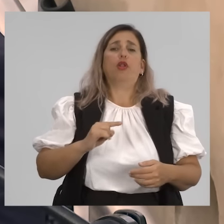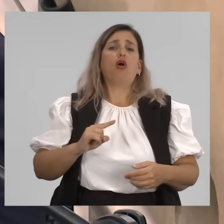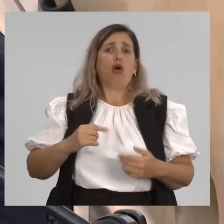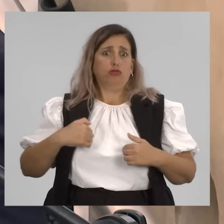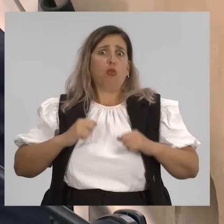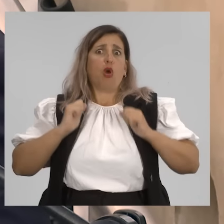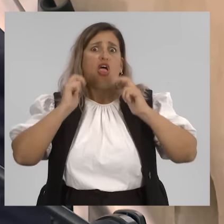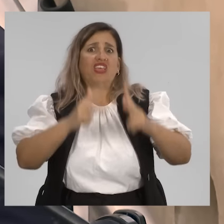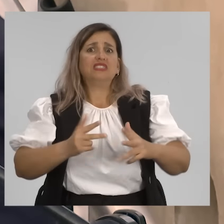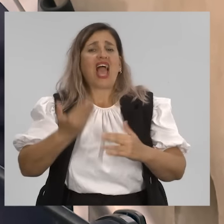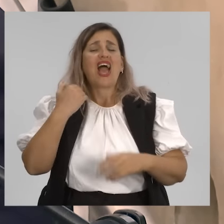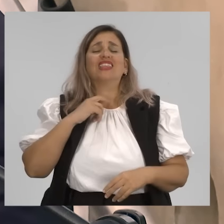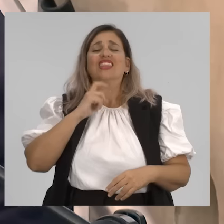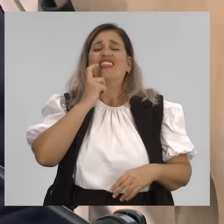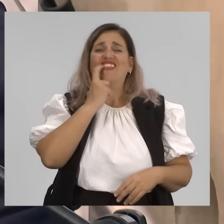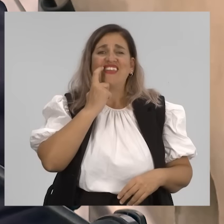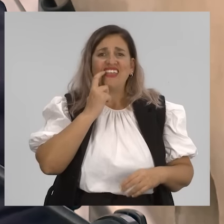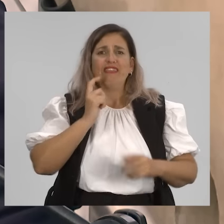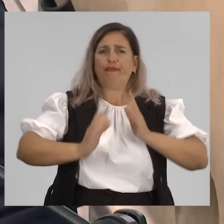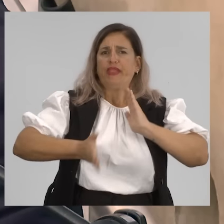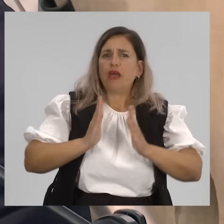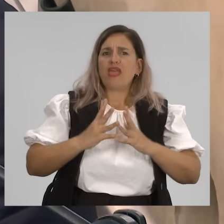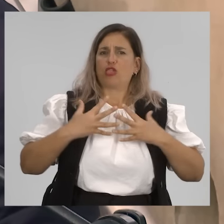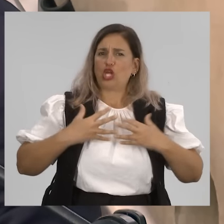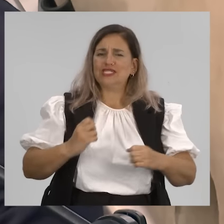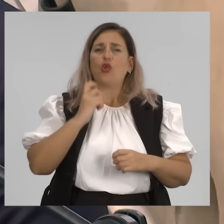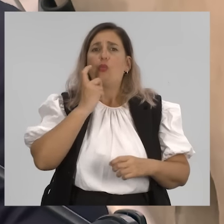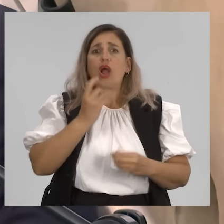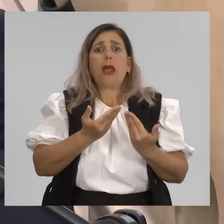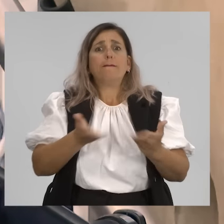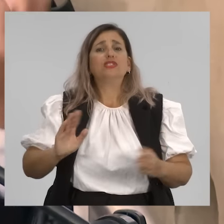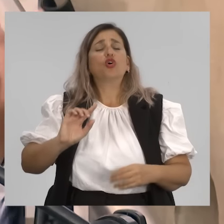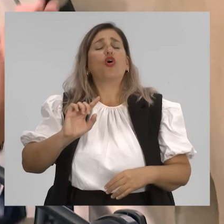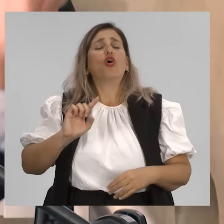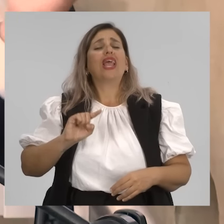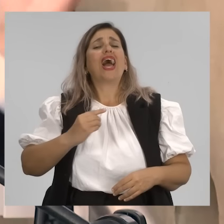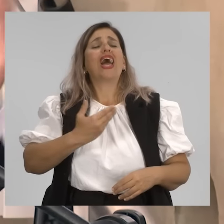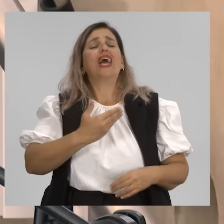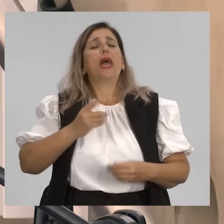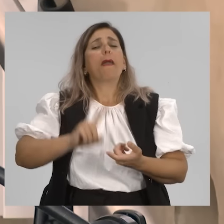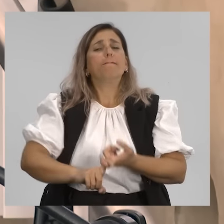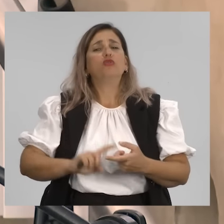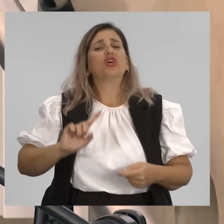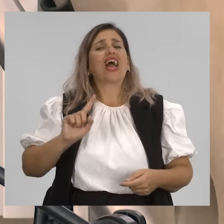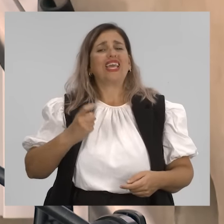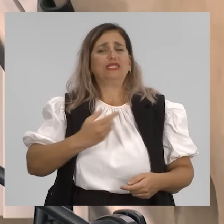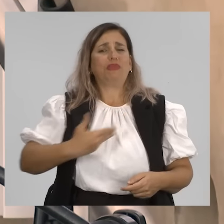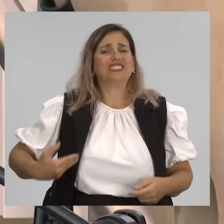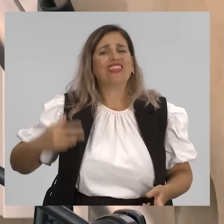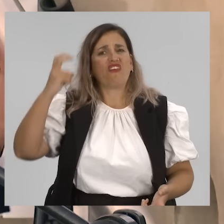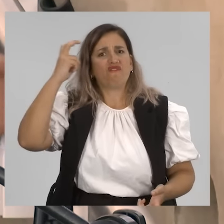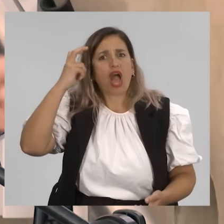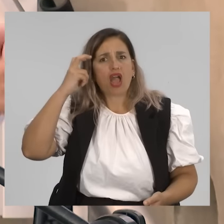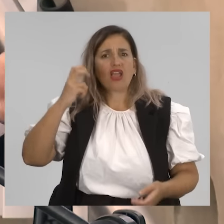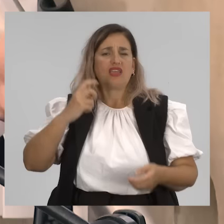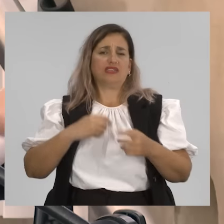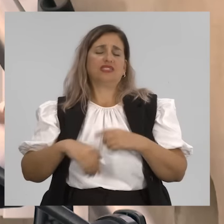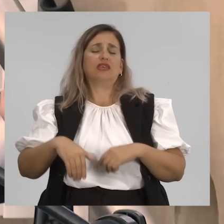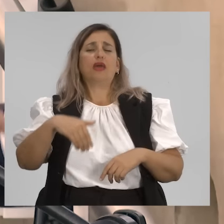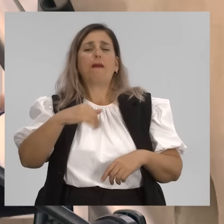ejemplo, lo que hace a la salud bucal, que lo empezó María Auxiliadora Delgado, la señora de Tabaré Vázquez, y